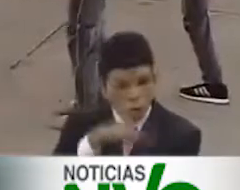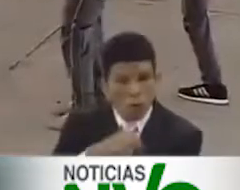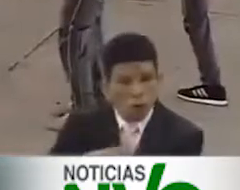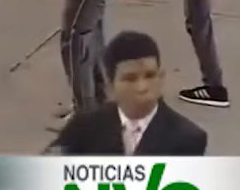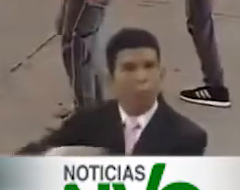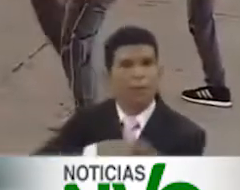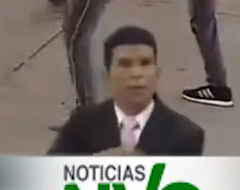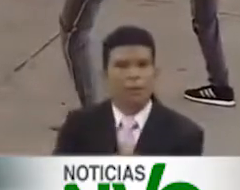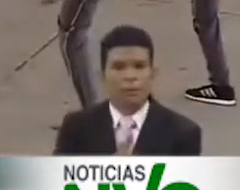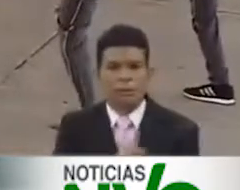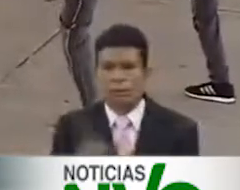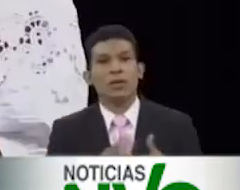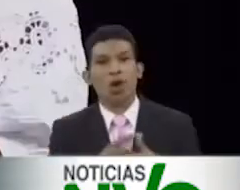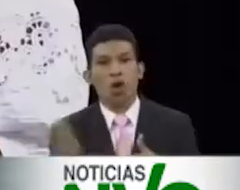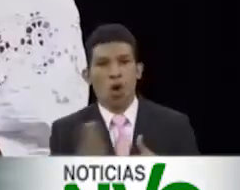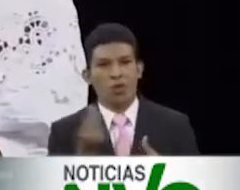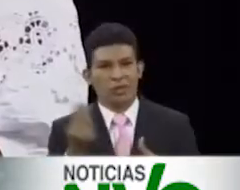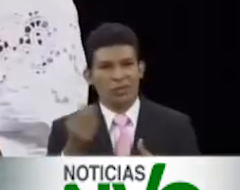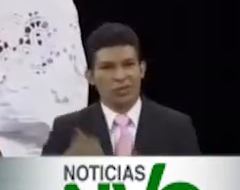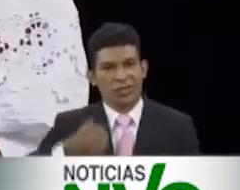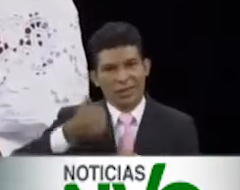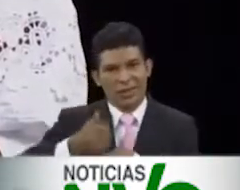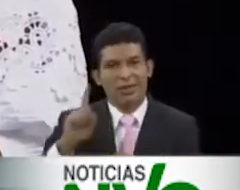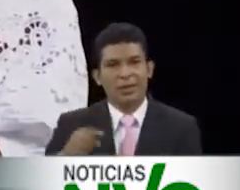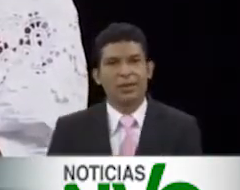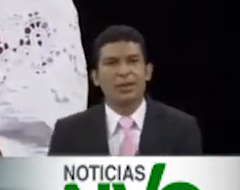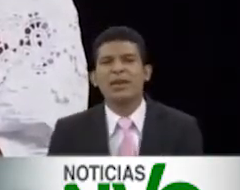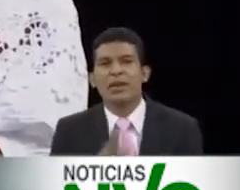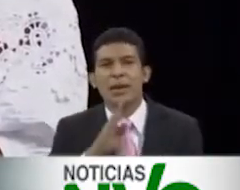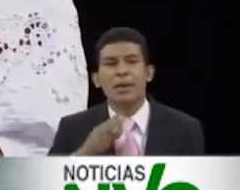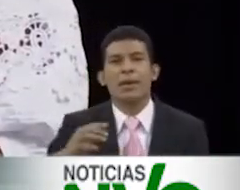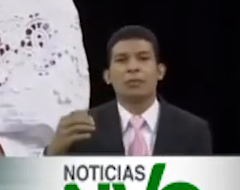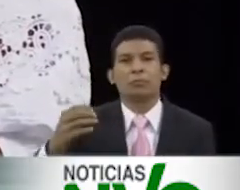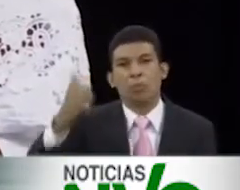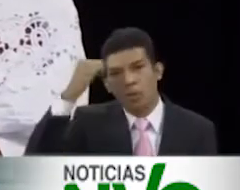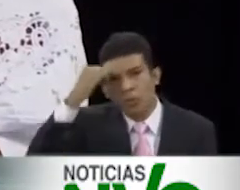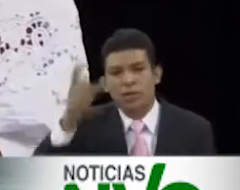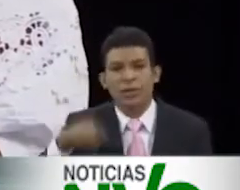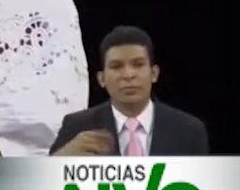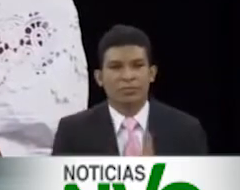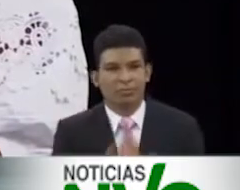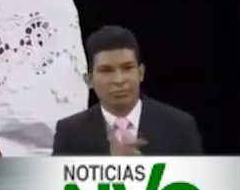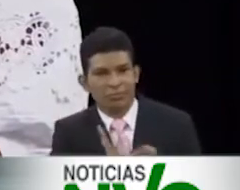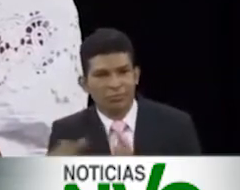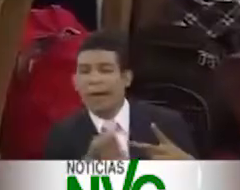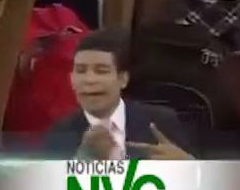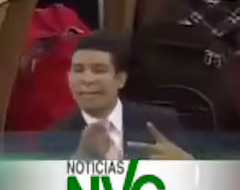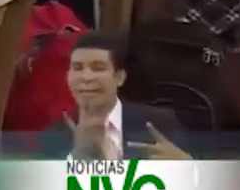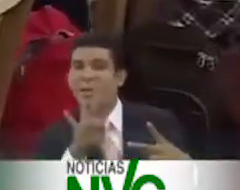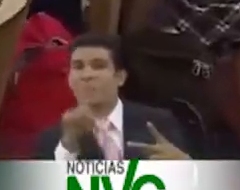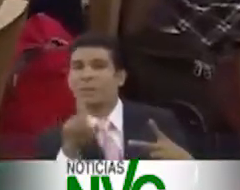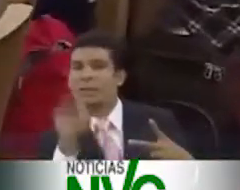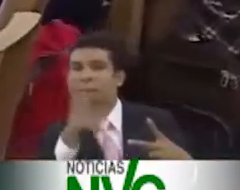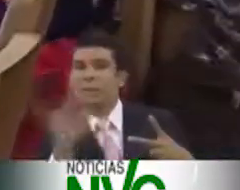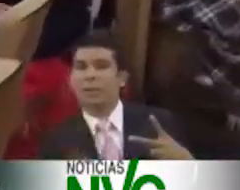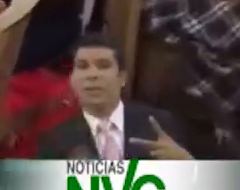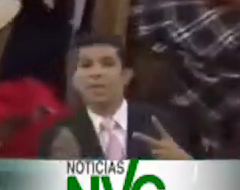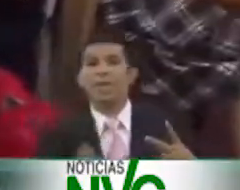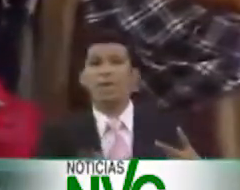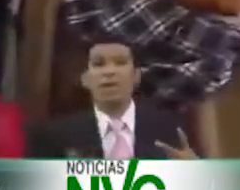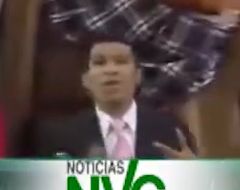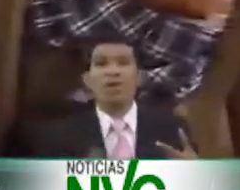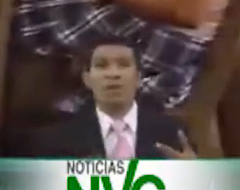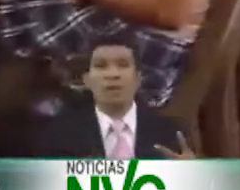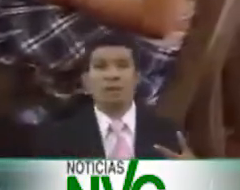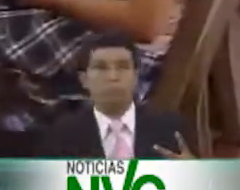consejo directivo. Ahí en el consejo directivo, pues tiene asiento maestros y tiene asiento también estudiantes y padres de familia. Estos comités se encargarán